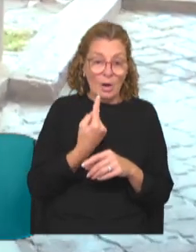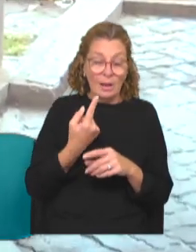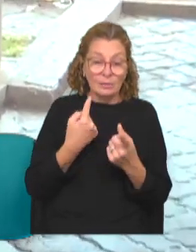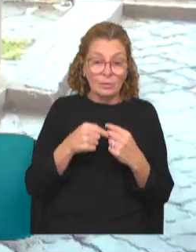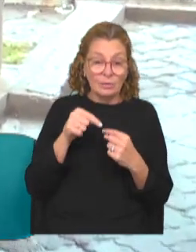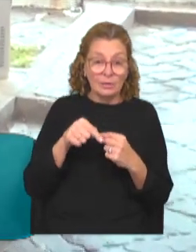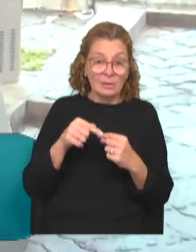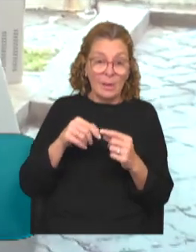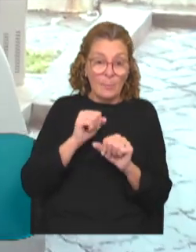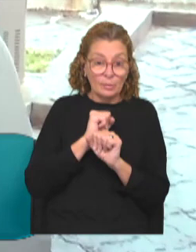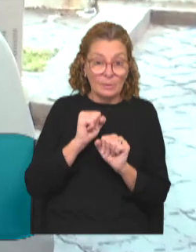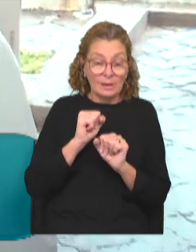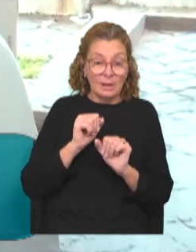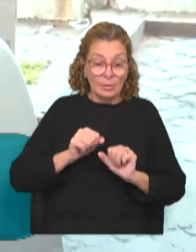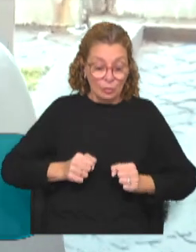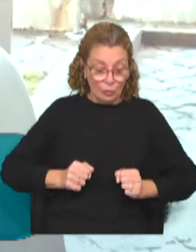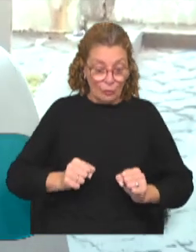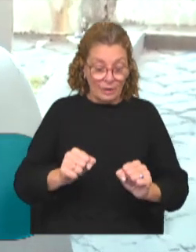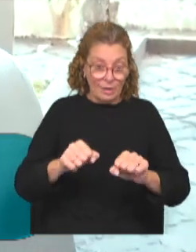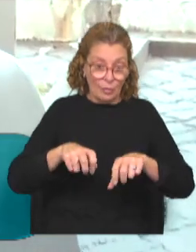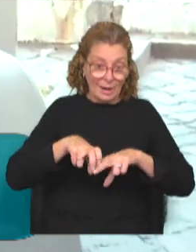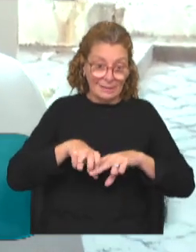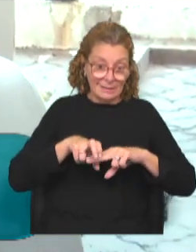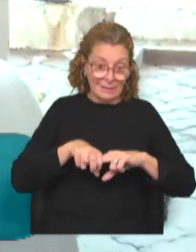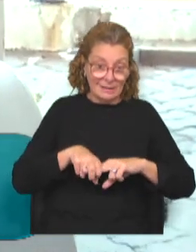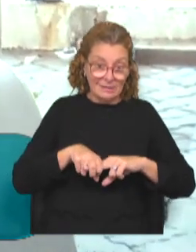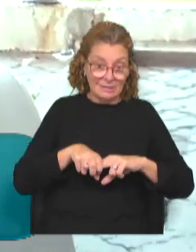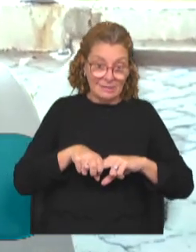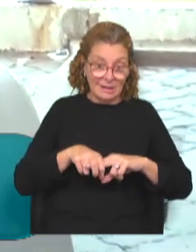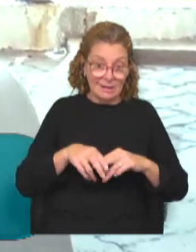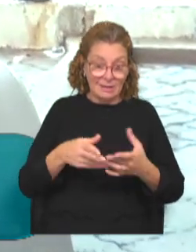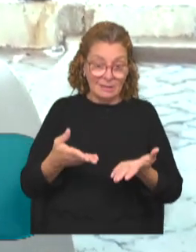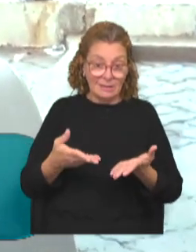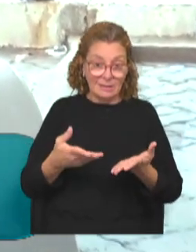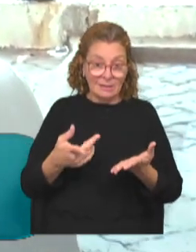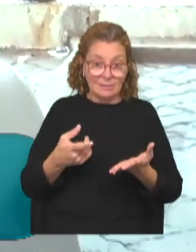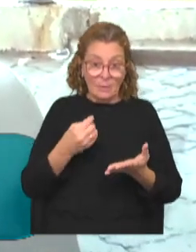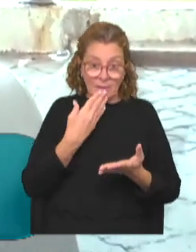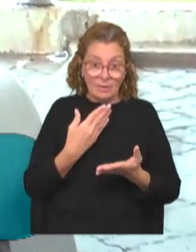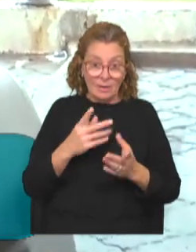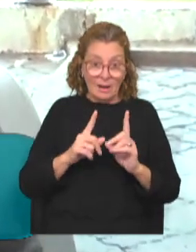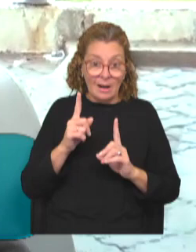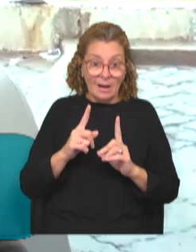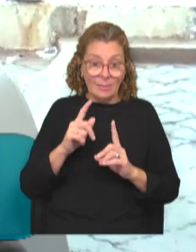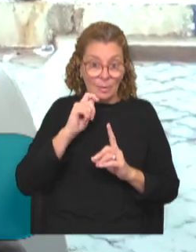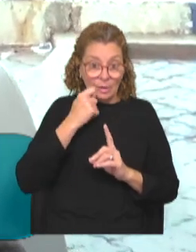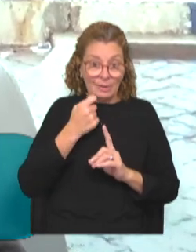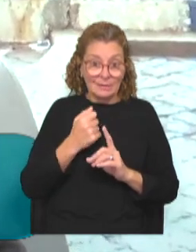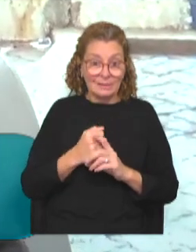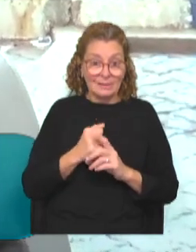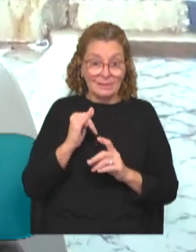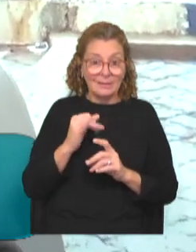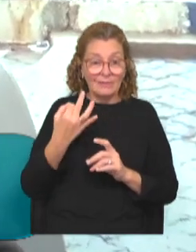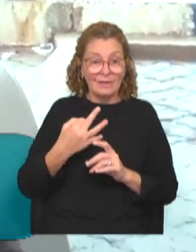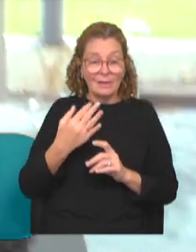Entonces, el tener la posibilidad de subir con una silla de rueda y que te atiendan como lo mereces, es algo muy, muy, muy lindo. Sí, de